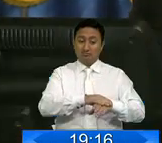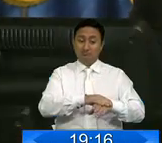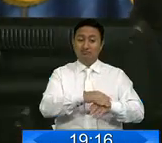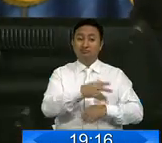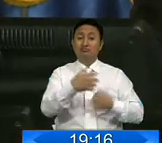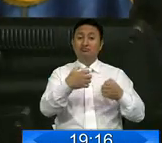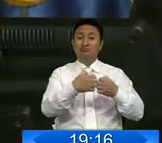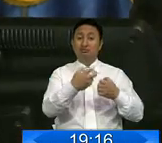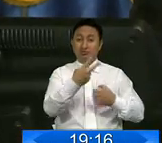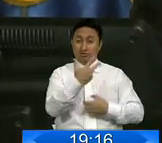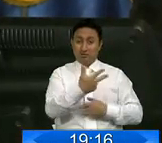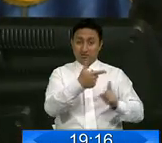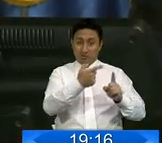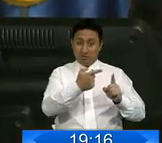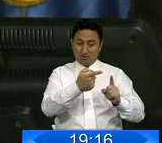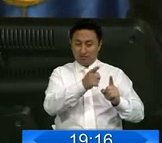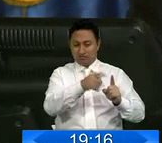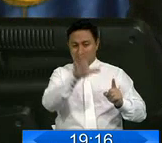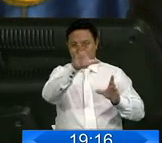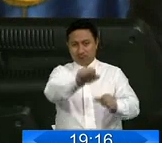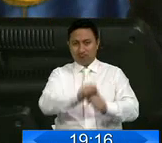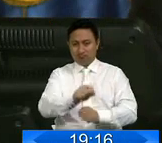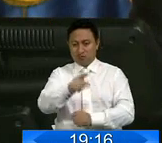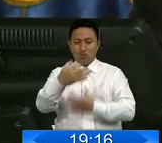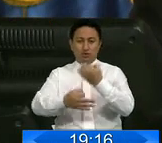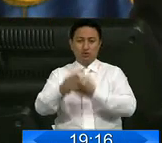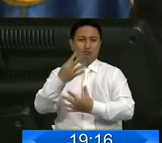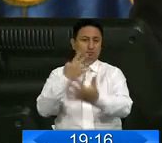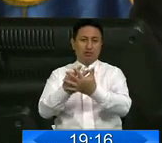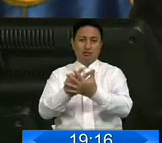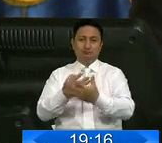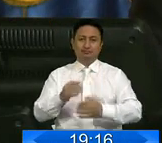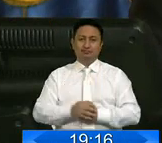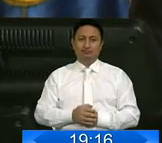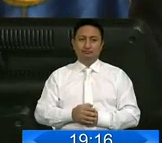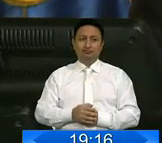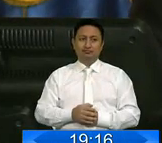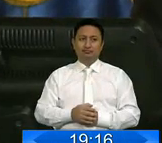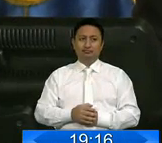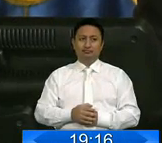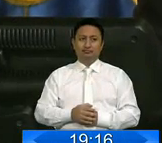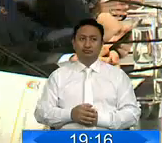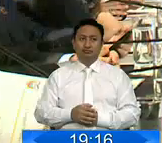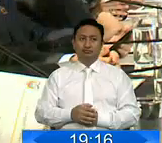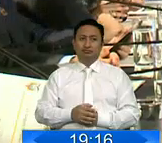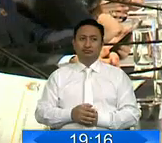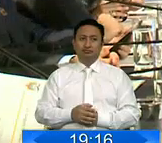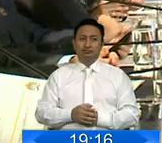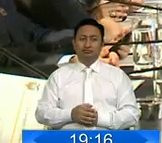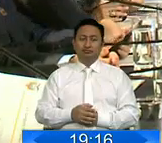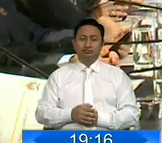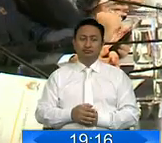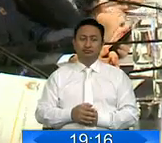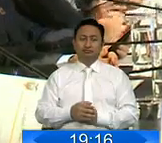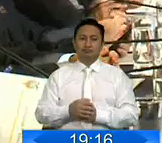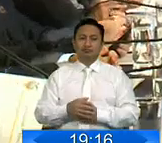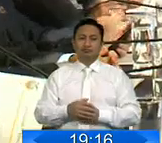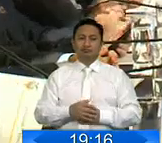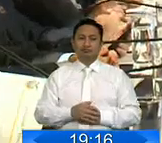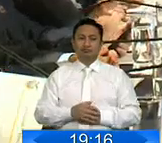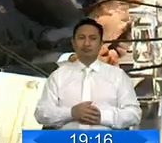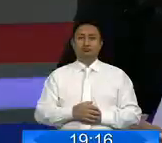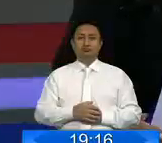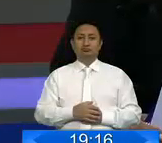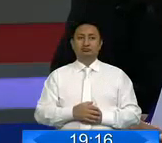deleznables hechos paguen ante la justicia por lo que hicieron. En Quito informó Adriana